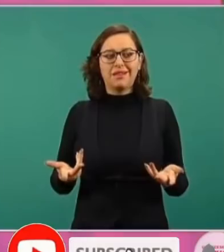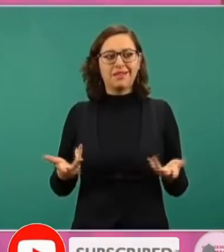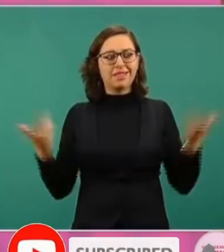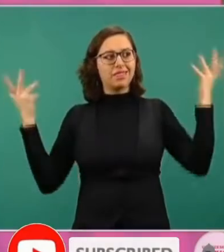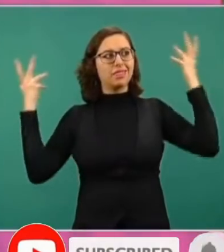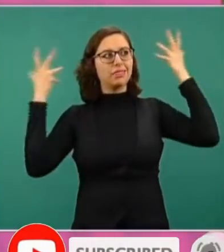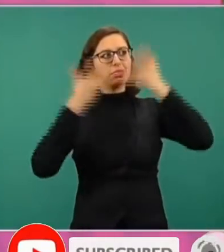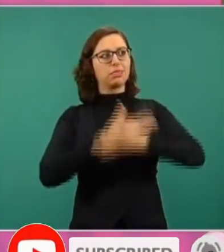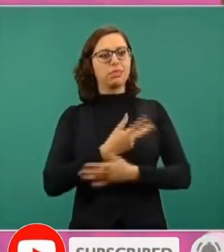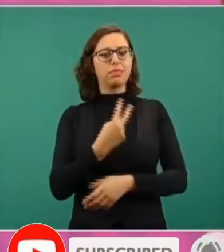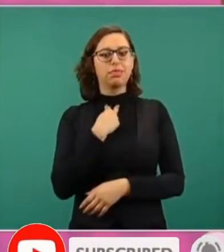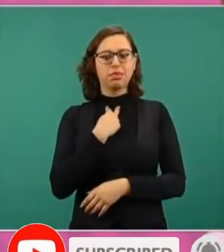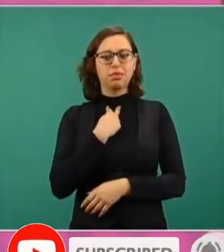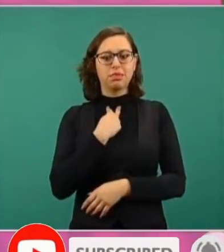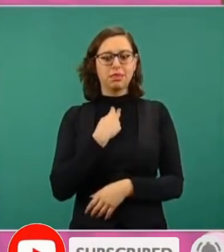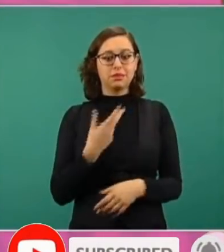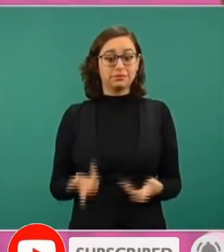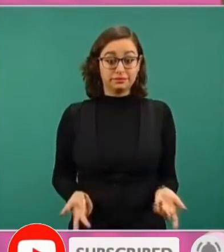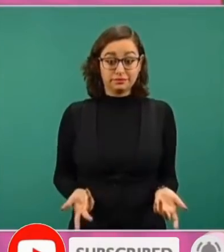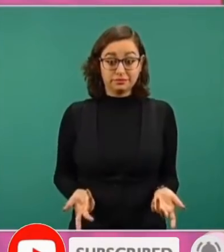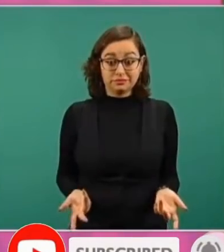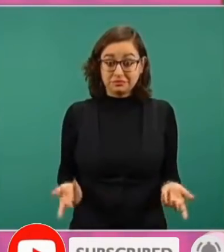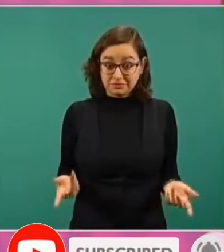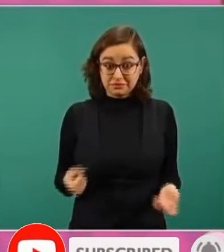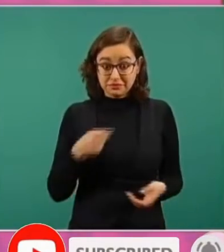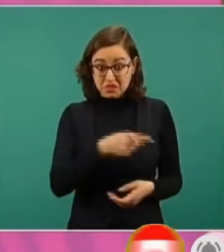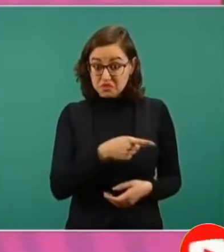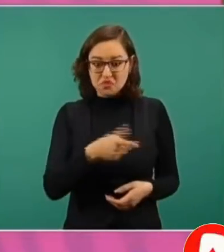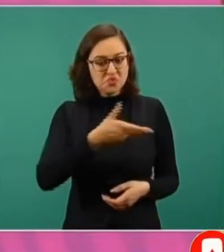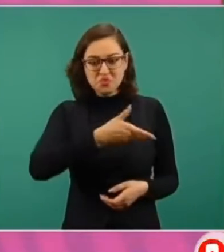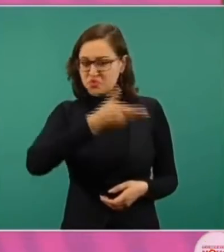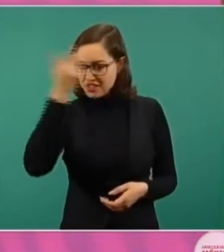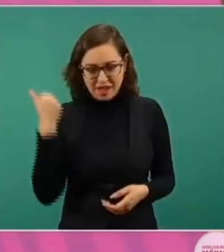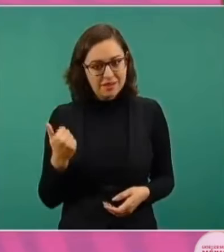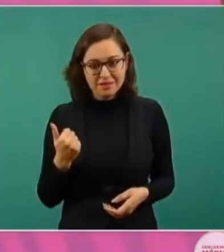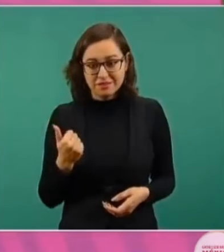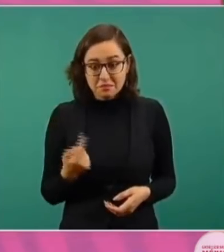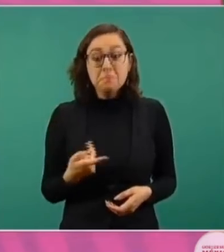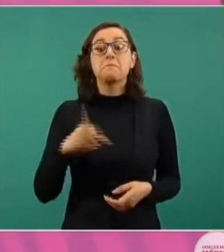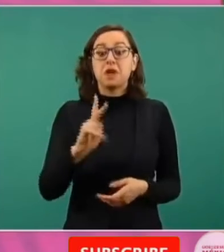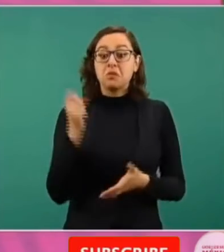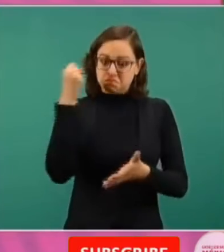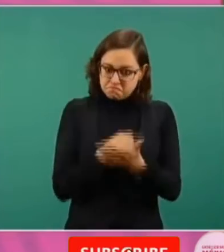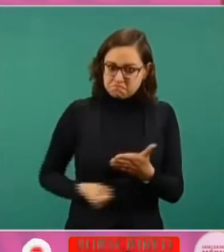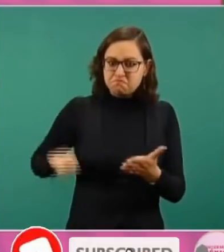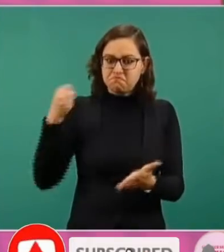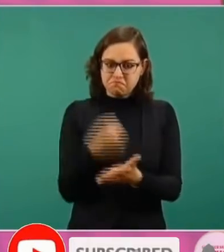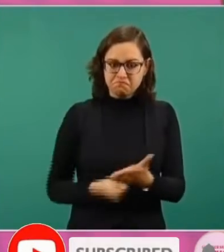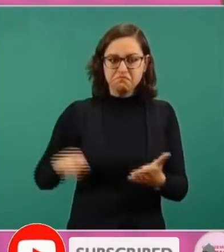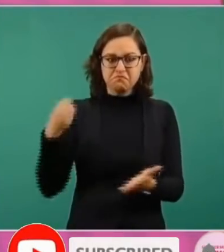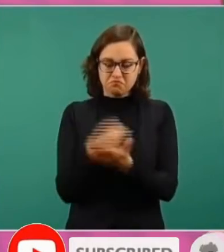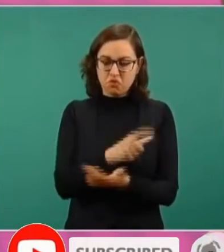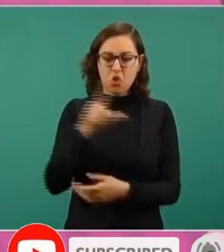Saben, digo yo, que no caben y exigen que se siga invirtiendo, que el